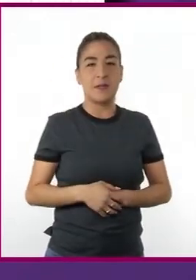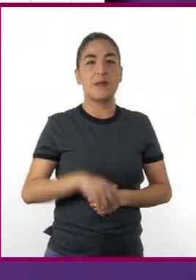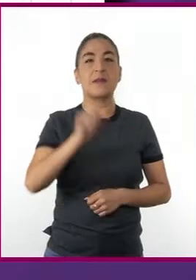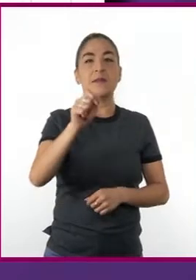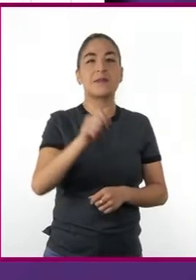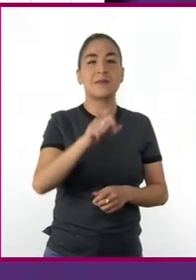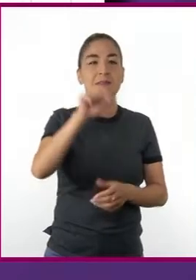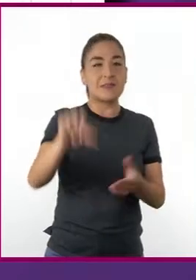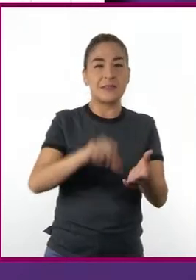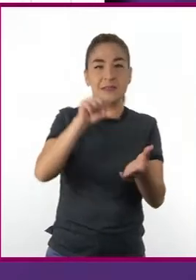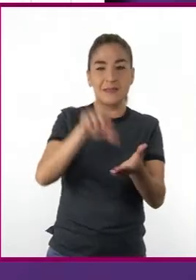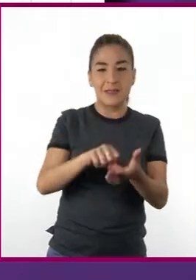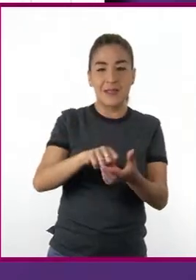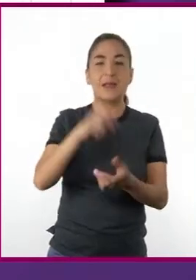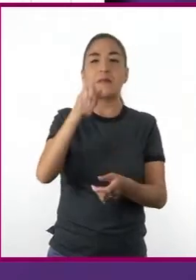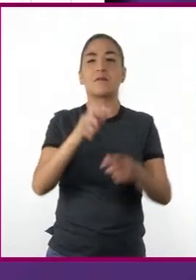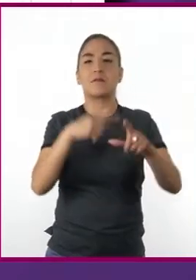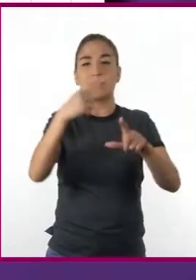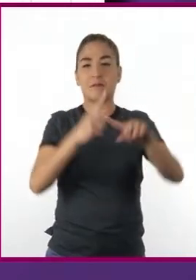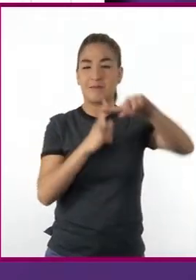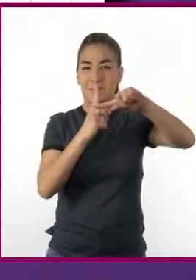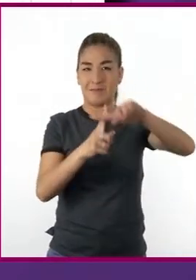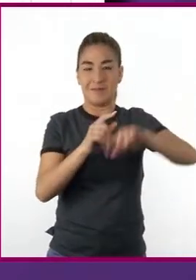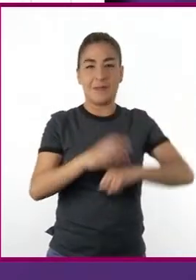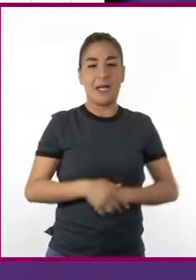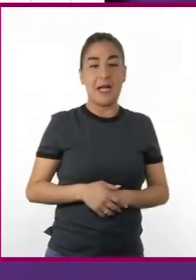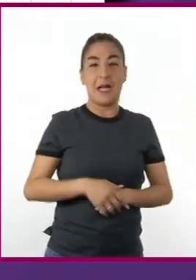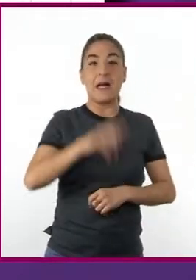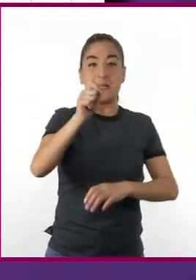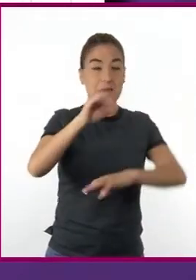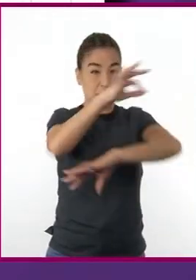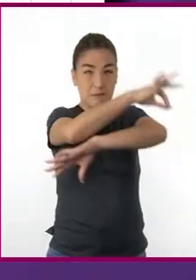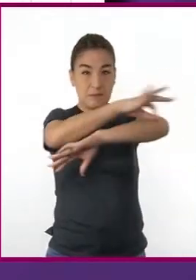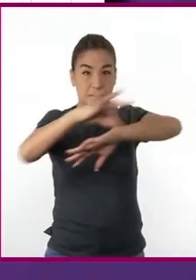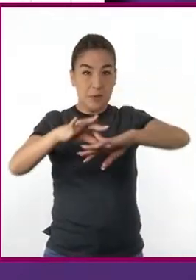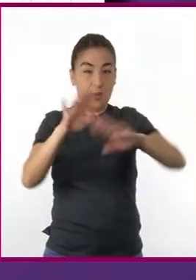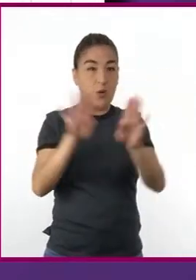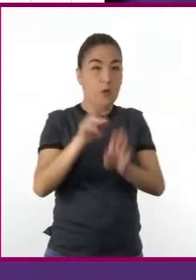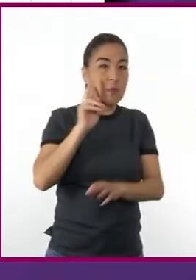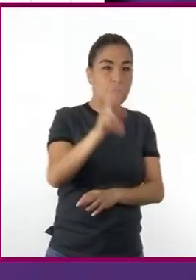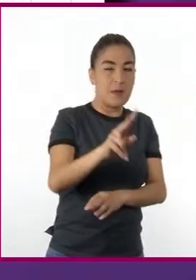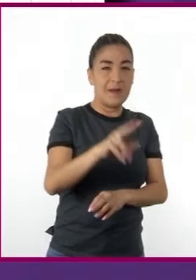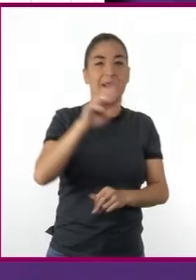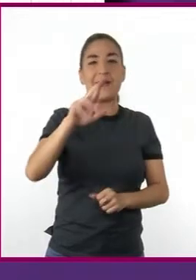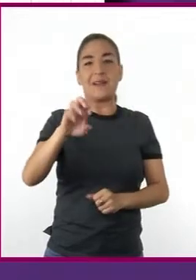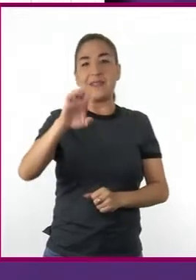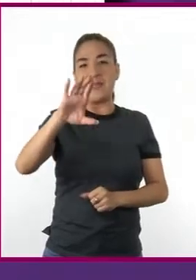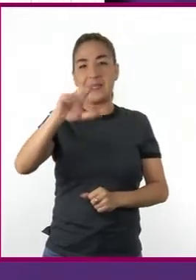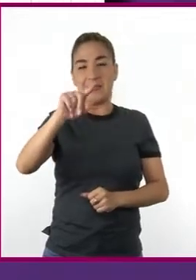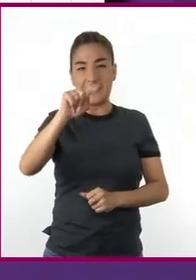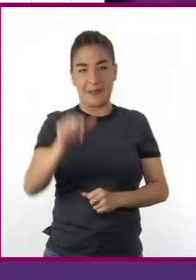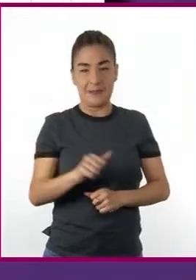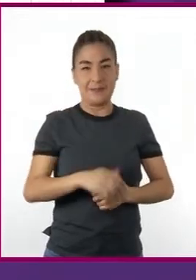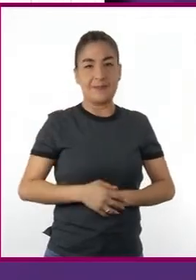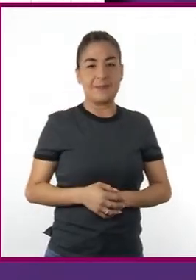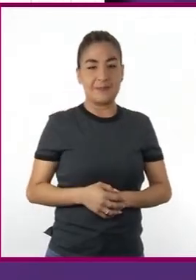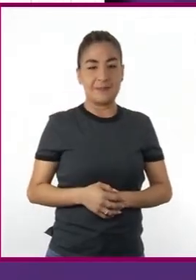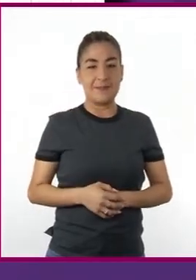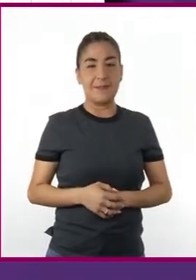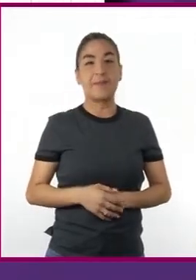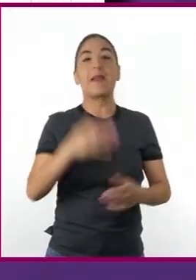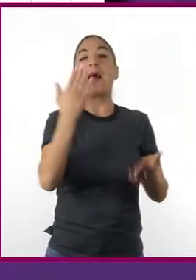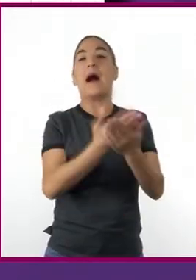centro del plano cartesiano y la línea que la modela es una recta. Si